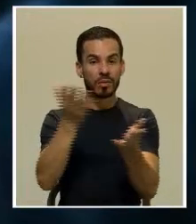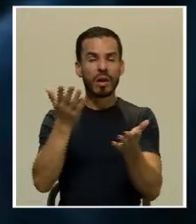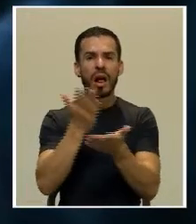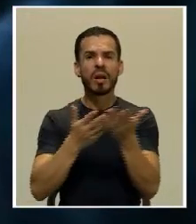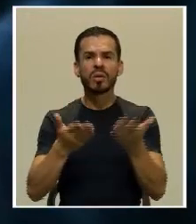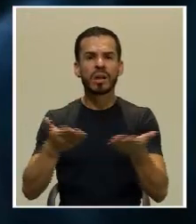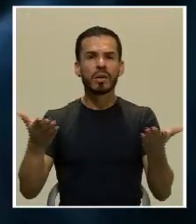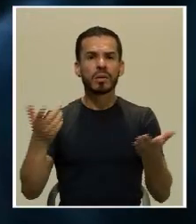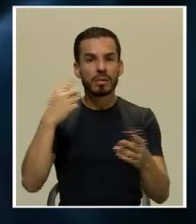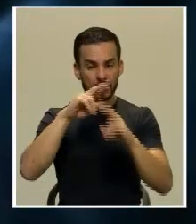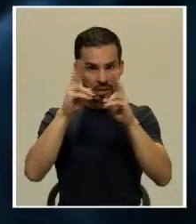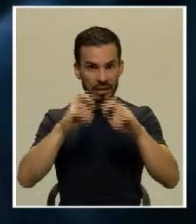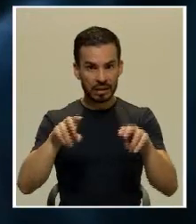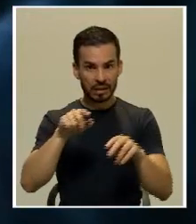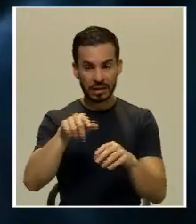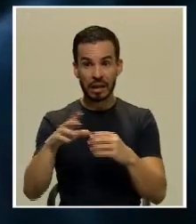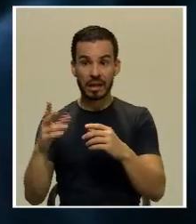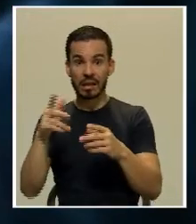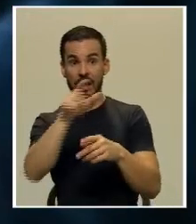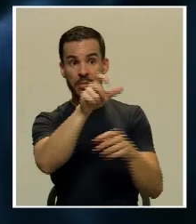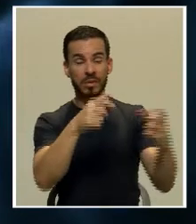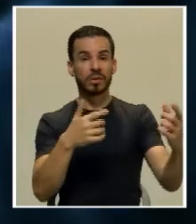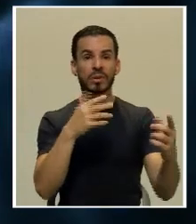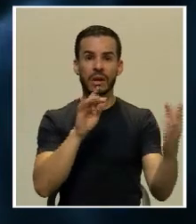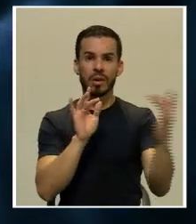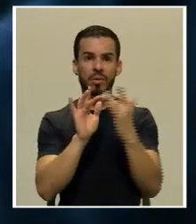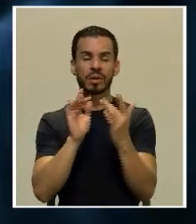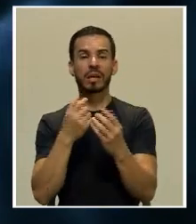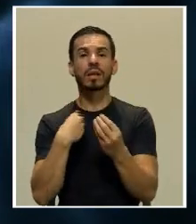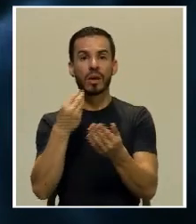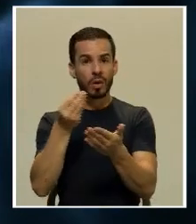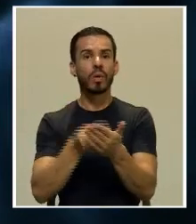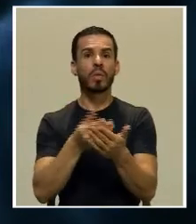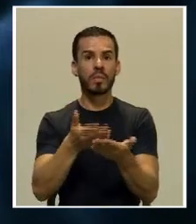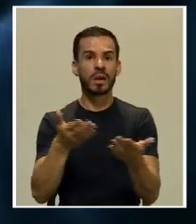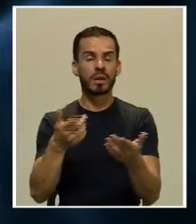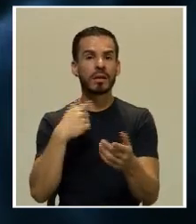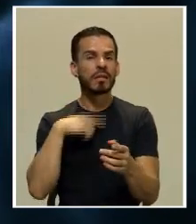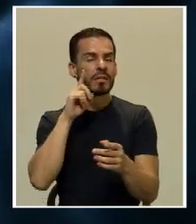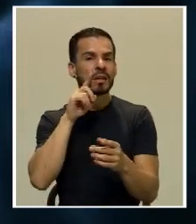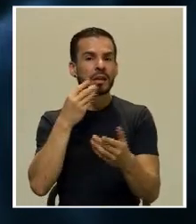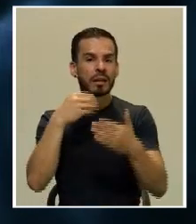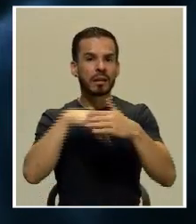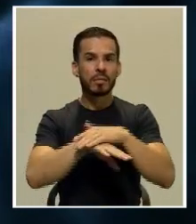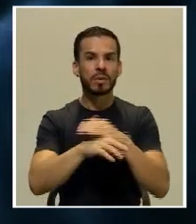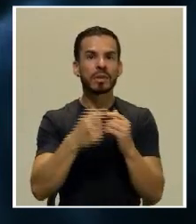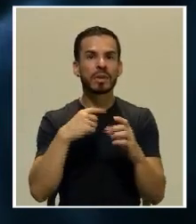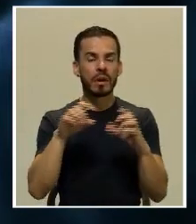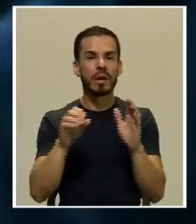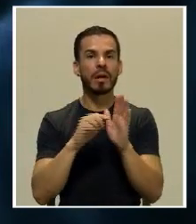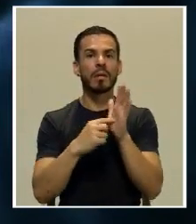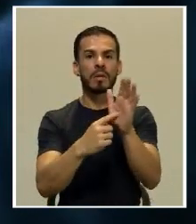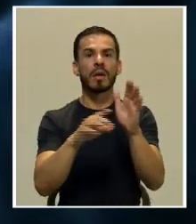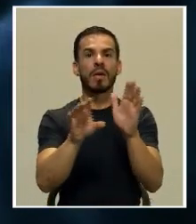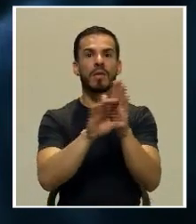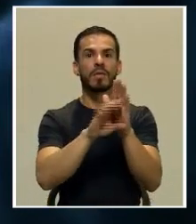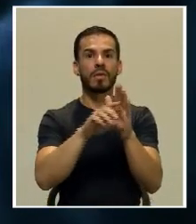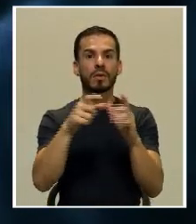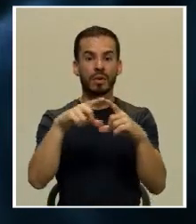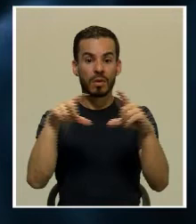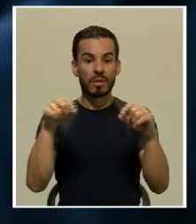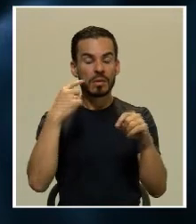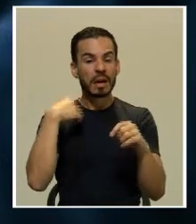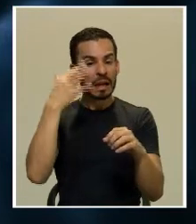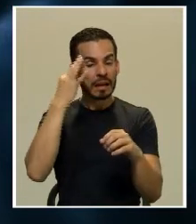venta de algún bien por internet. El estafador lo contacta y le dice que comprará el producto, finge ser un depósito y envía una foto del voucher para que la